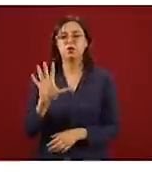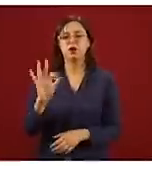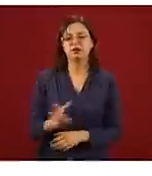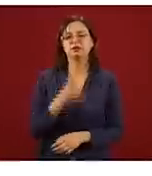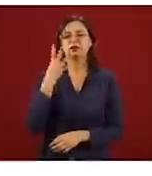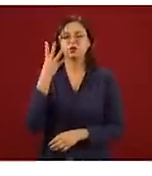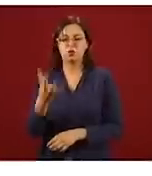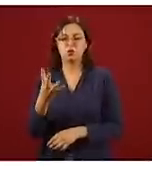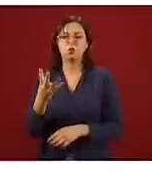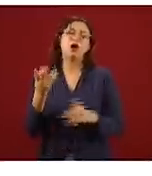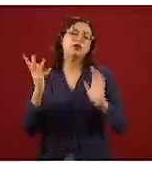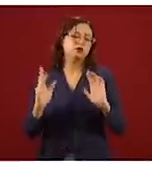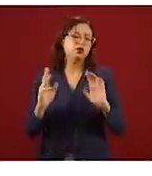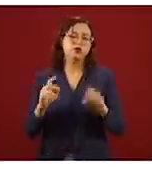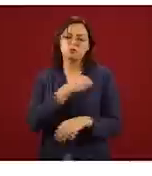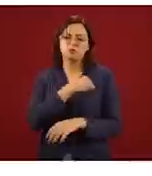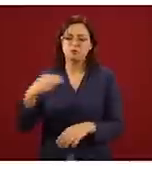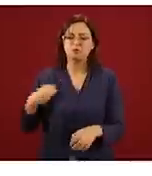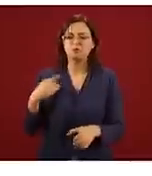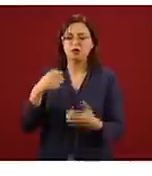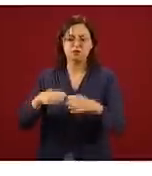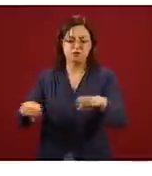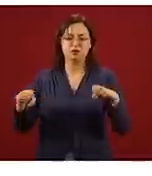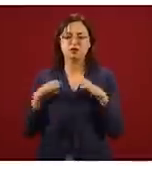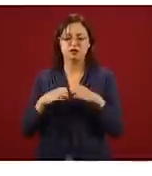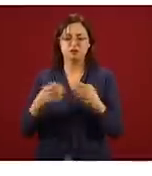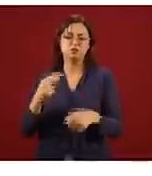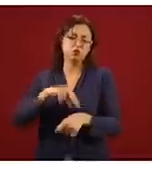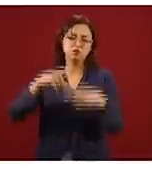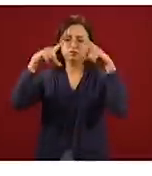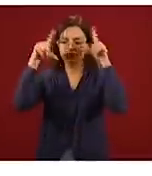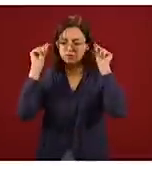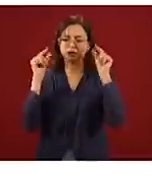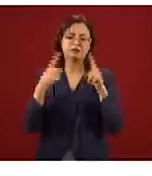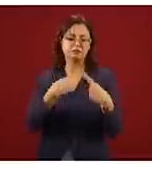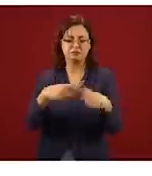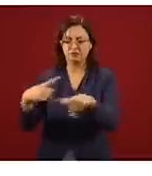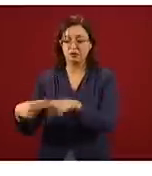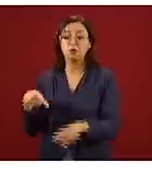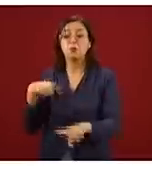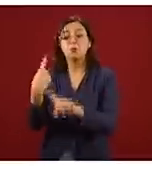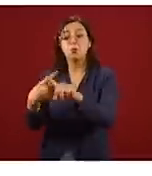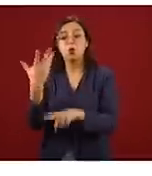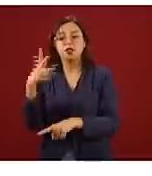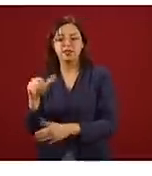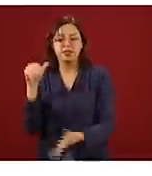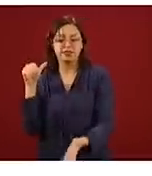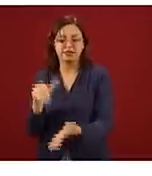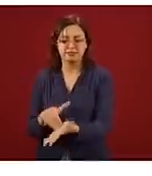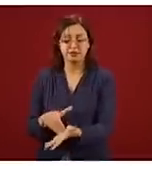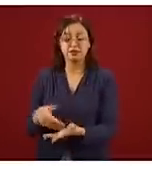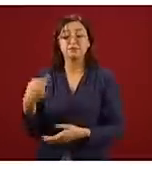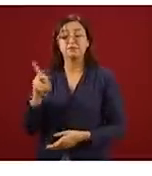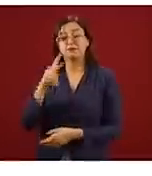44 miembros del personal de salud por cada 10,000 habitantes. Y México en 2018 solo tenía